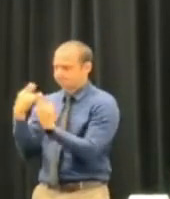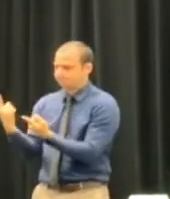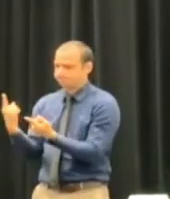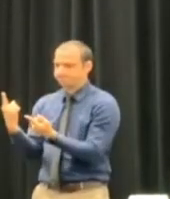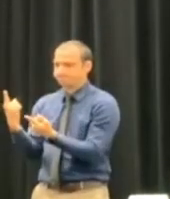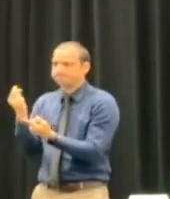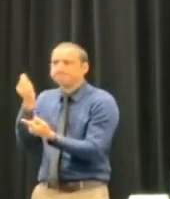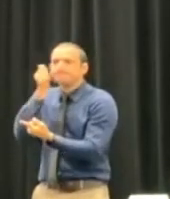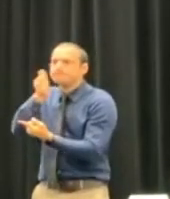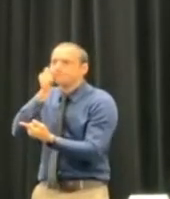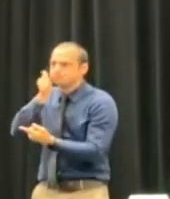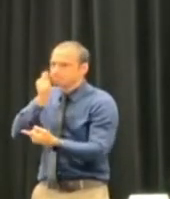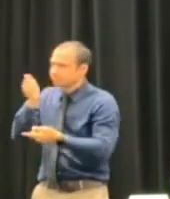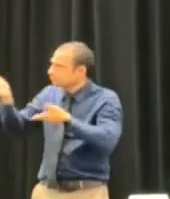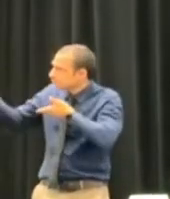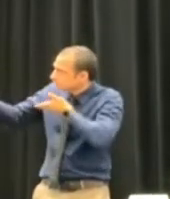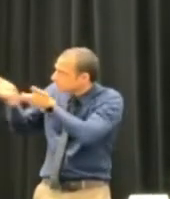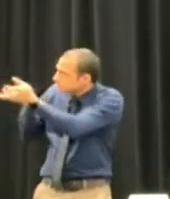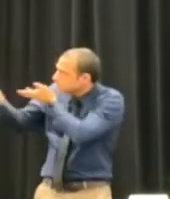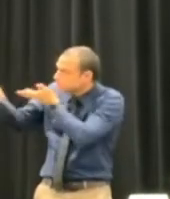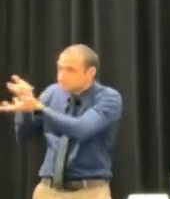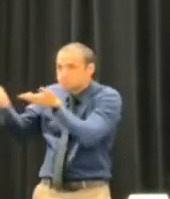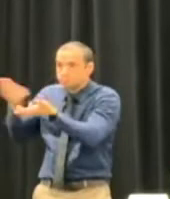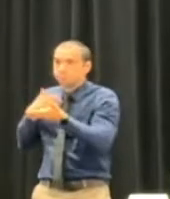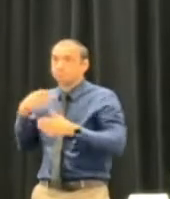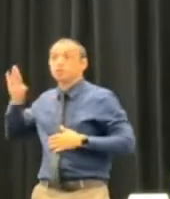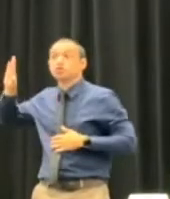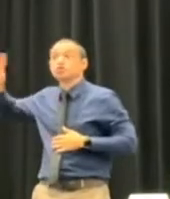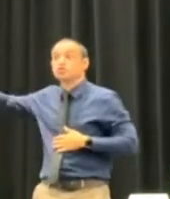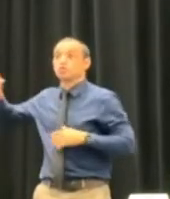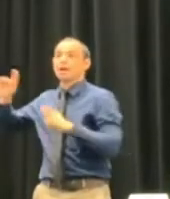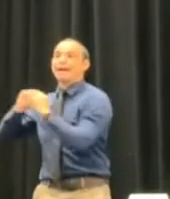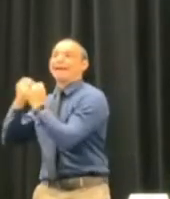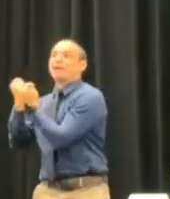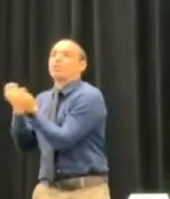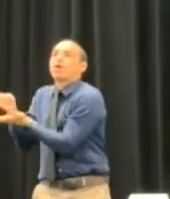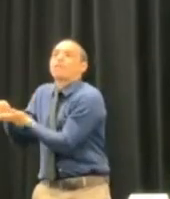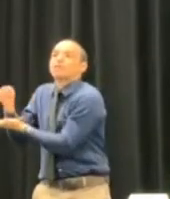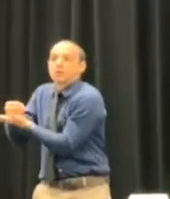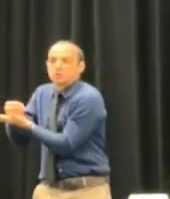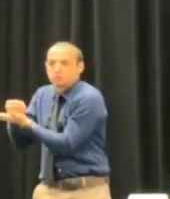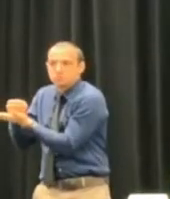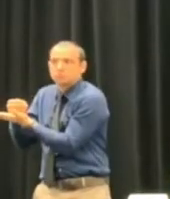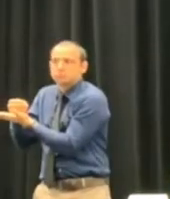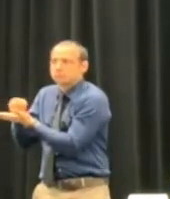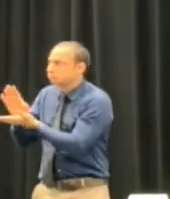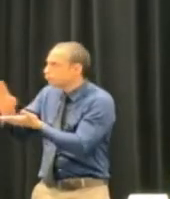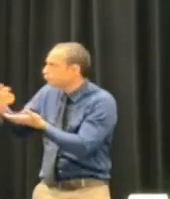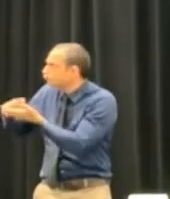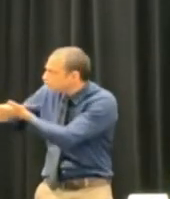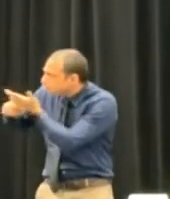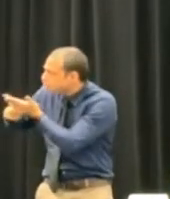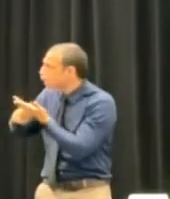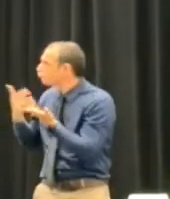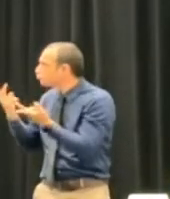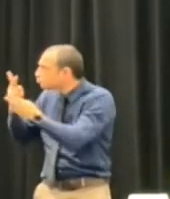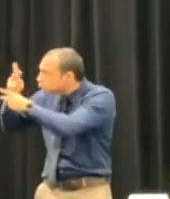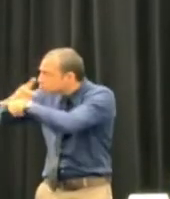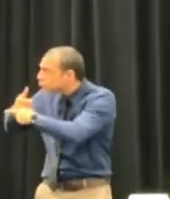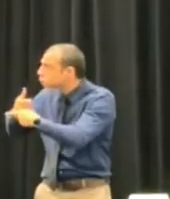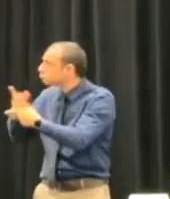diaria con el equipo de presupuesto de la junta de supervisión fiscal haciendo blogs los análisis correspondientes y